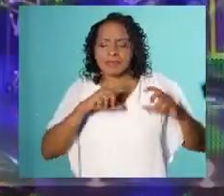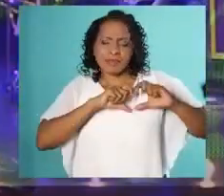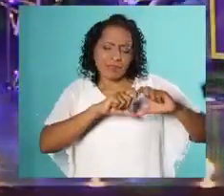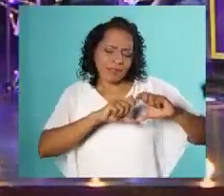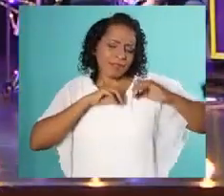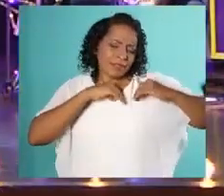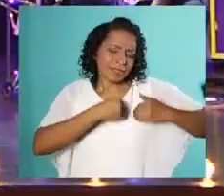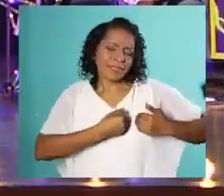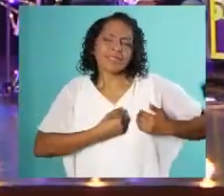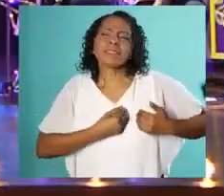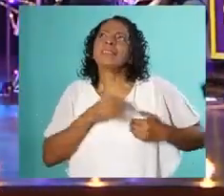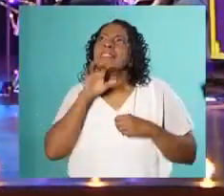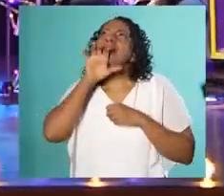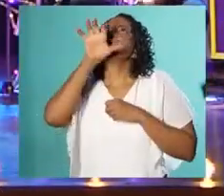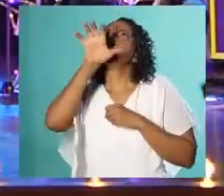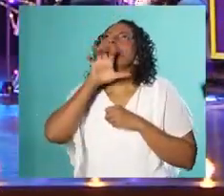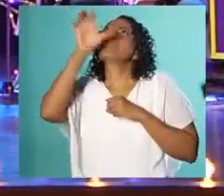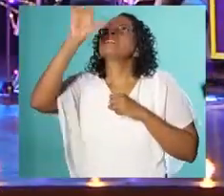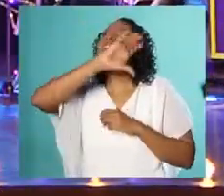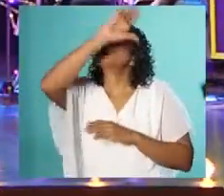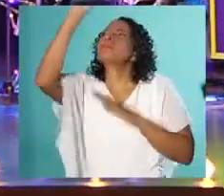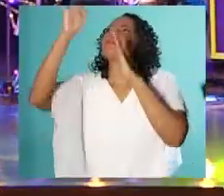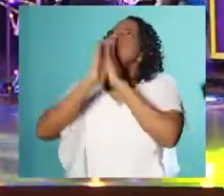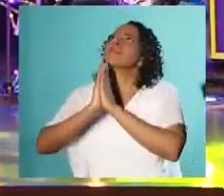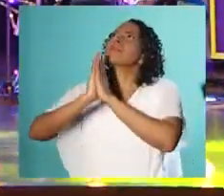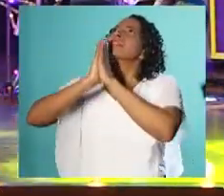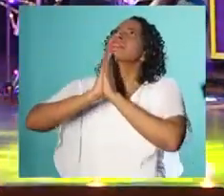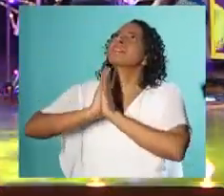corazón cansado grito al cielo.